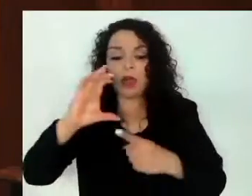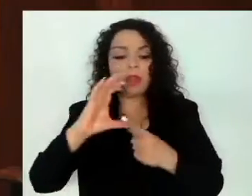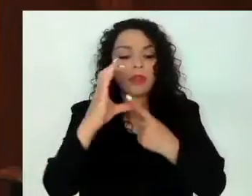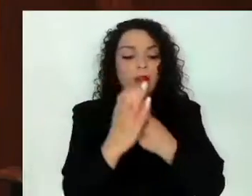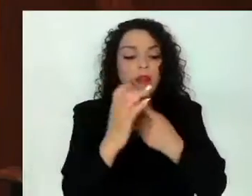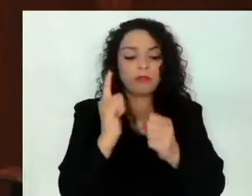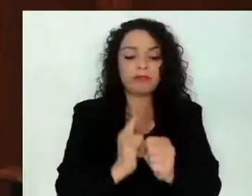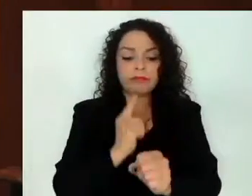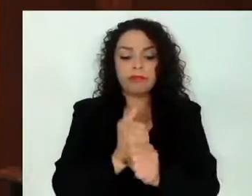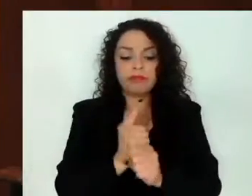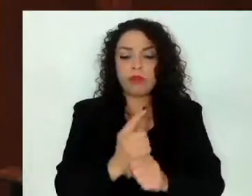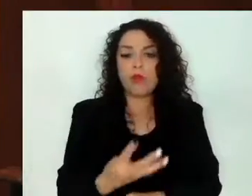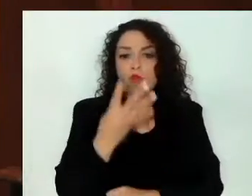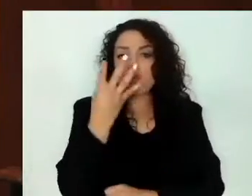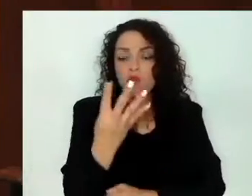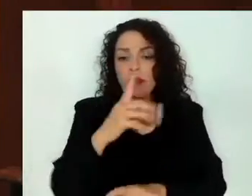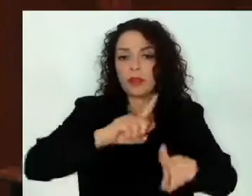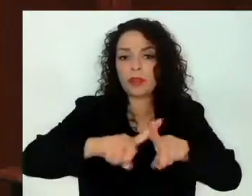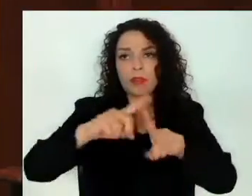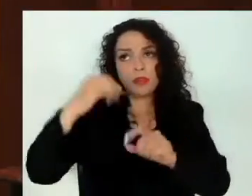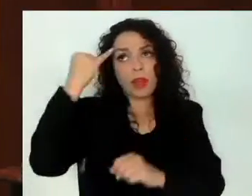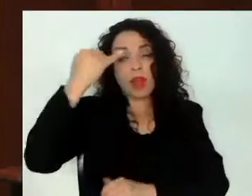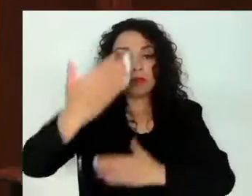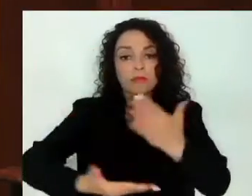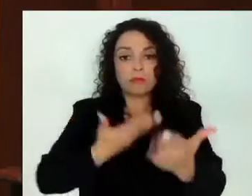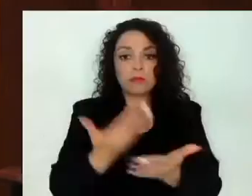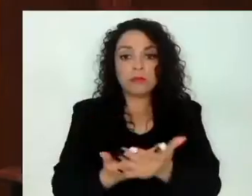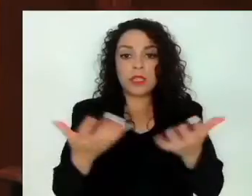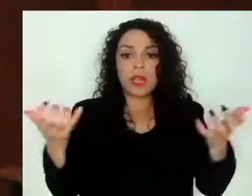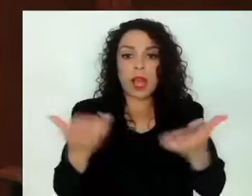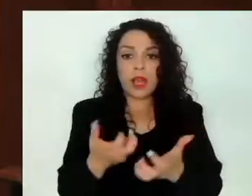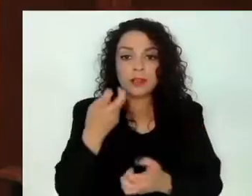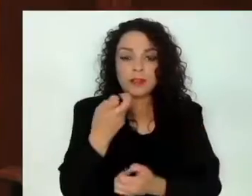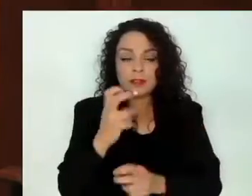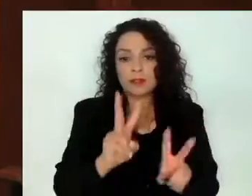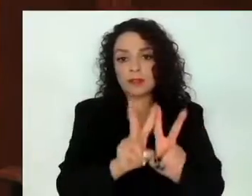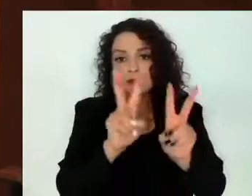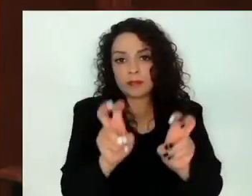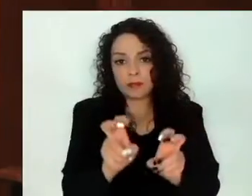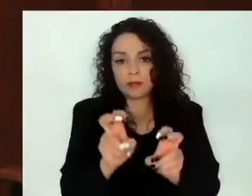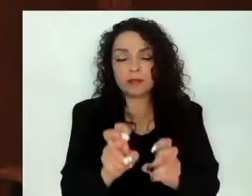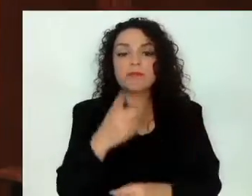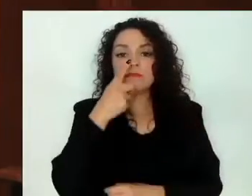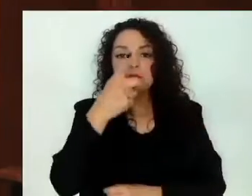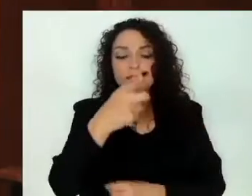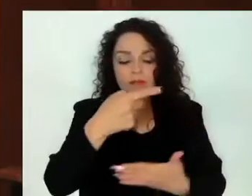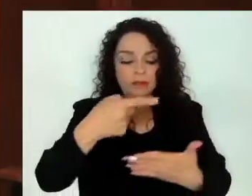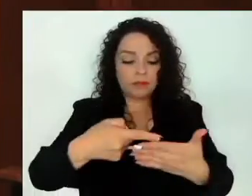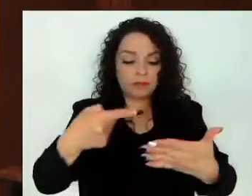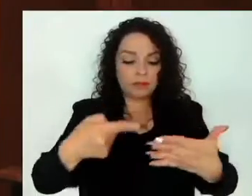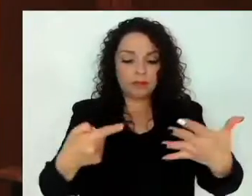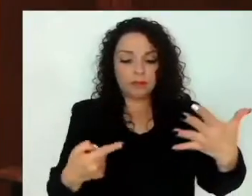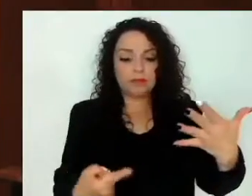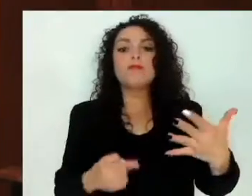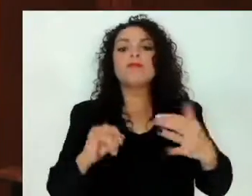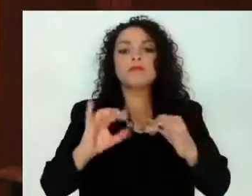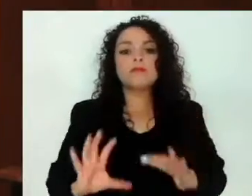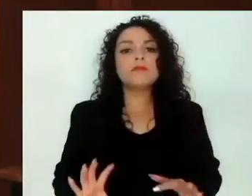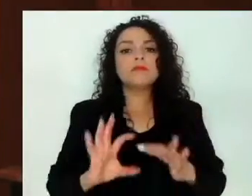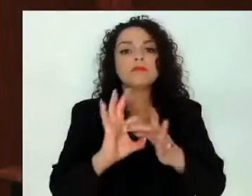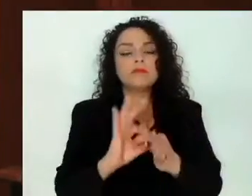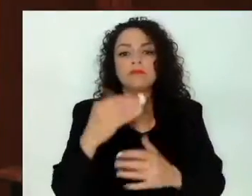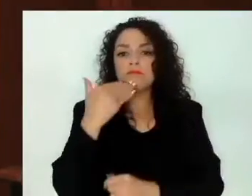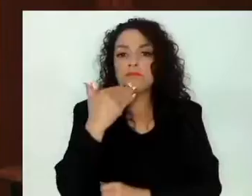las 4 iniciativas y elaboramos un proyecto de decreto que contiene las coincidencias y aquello que estimamos